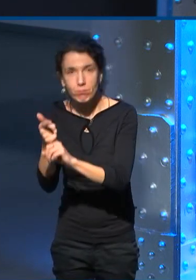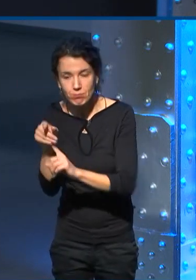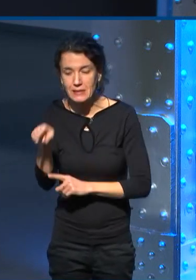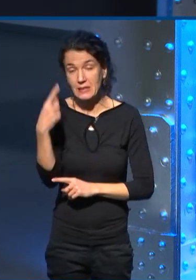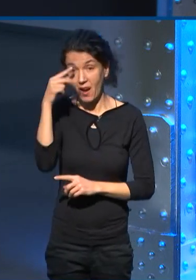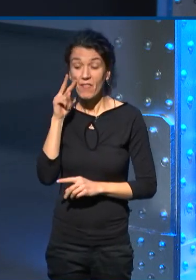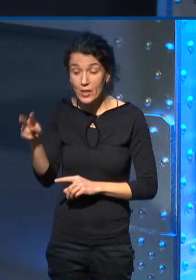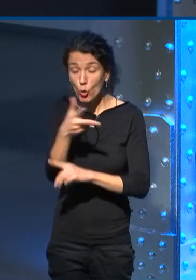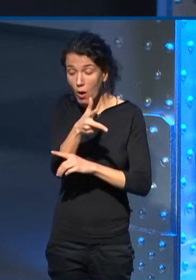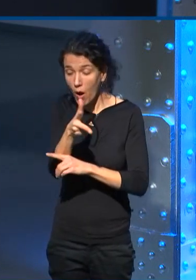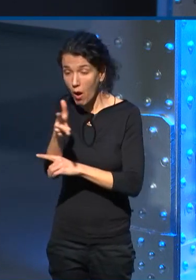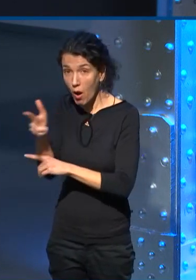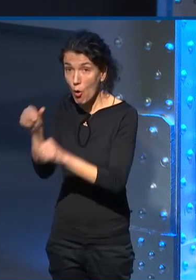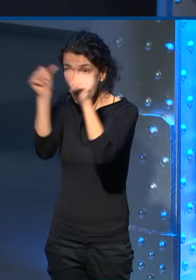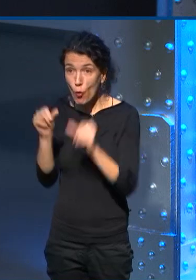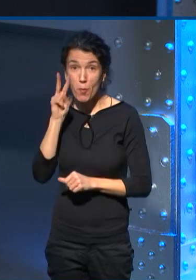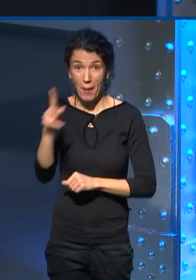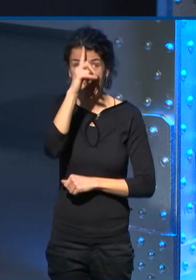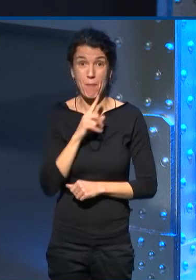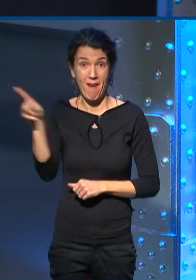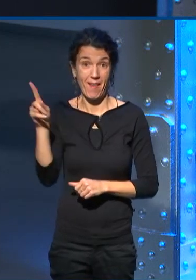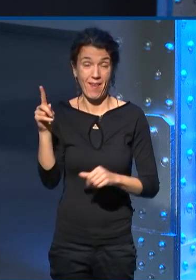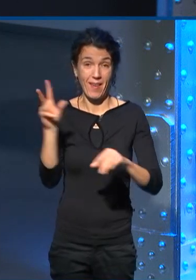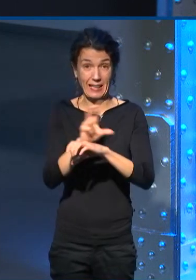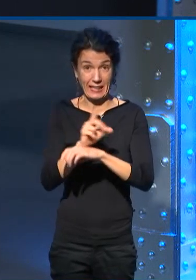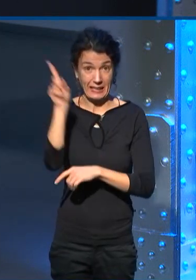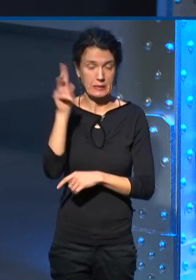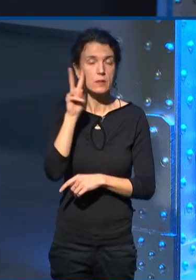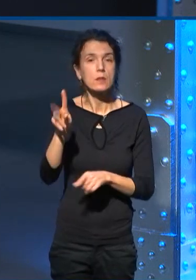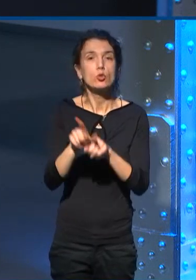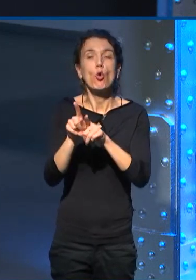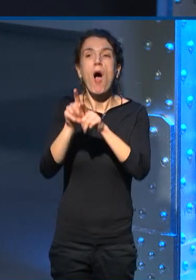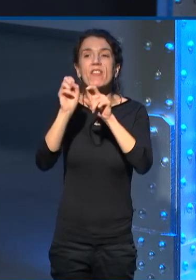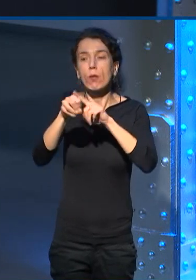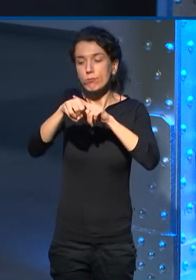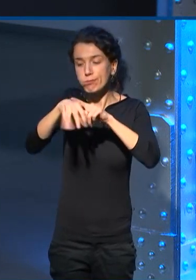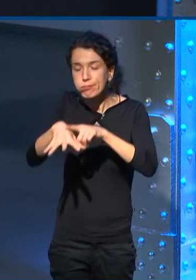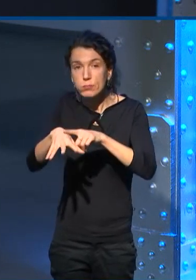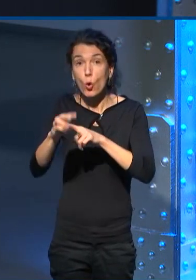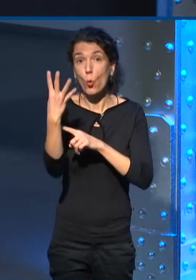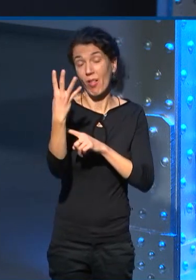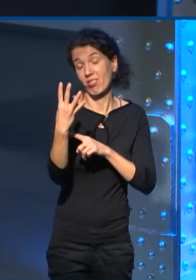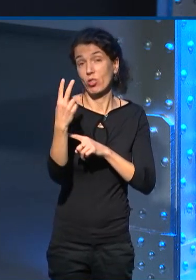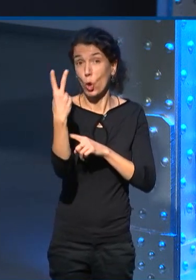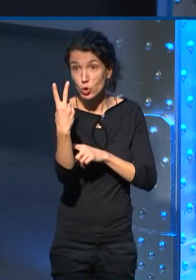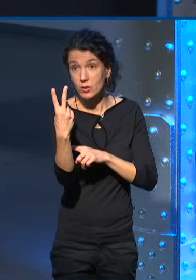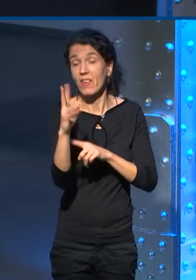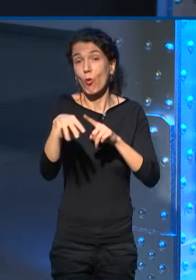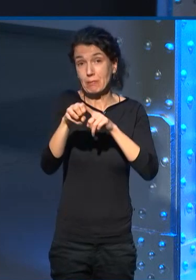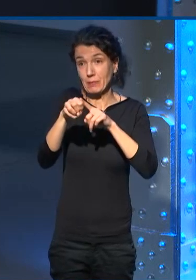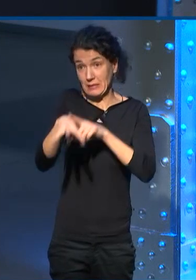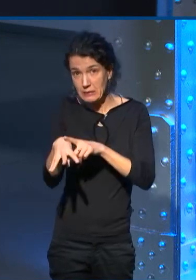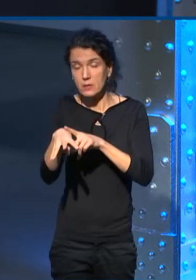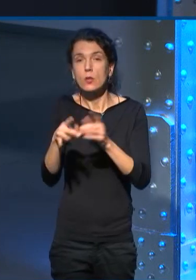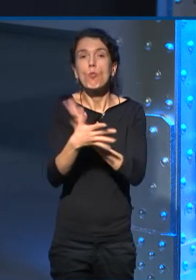Y se ha visto, por la forma que ven ahí en la imagen gris, que solo consiguió desplegar 2 de los 4 pétalos, que así se llamaban, porque ya ven que